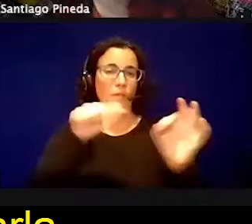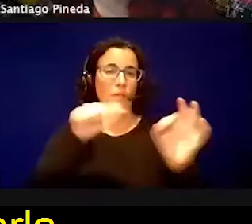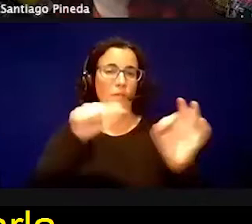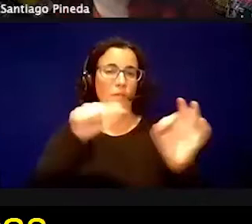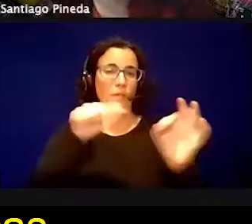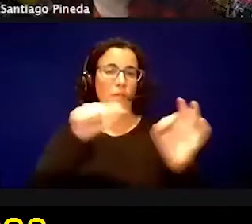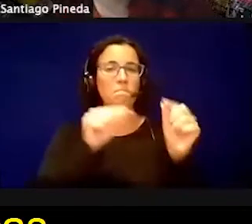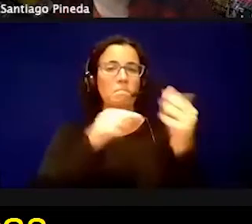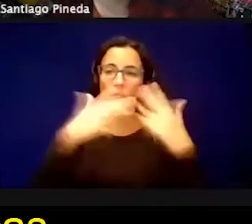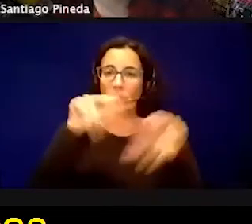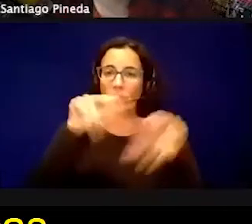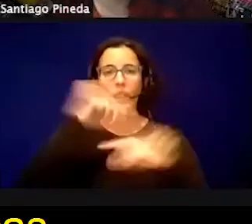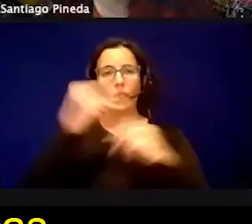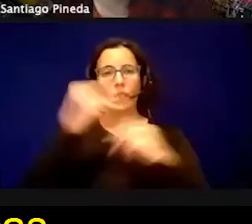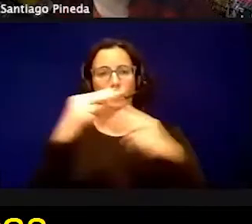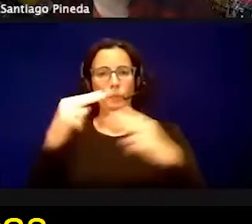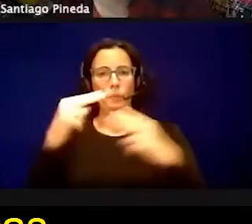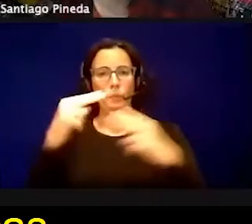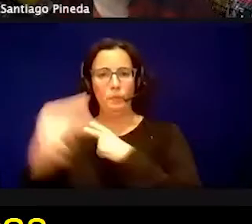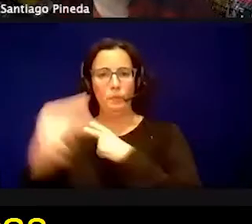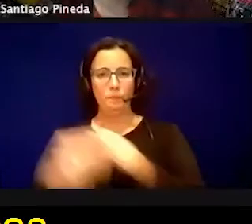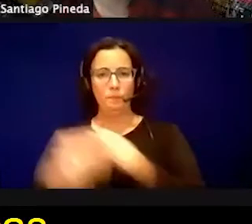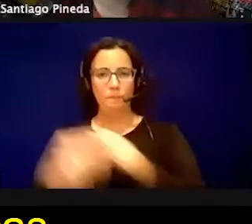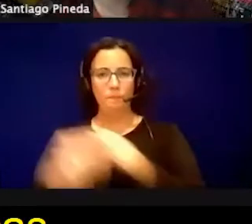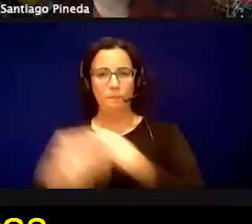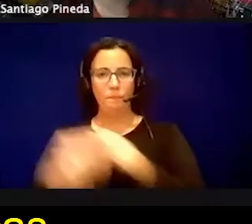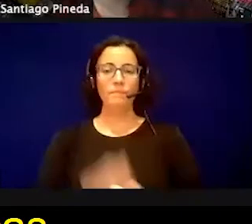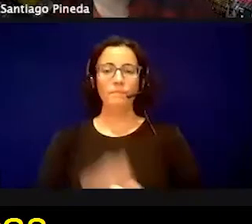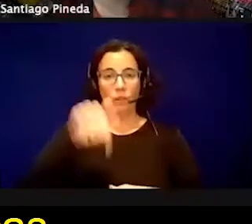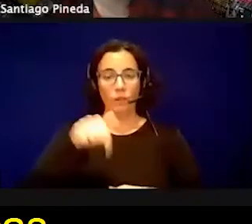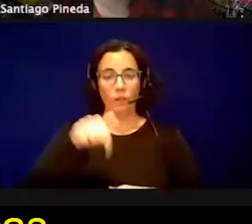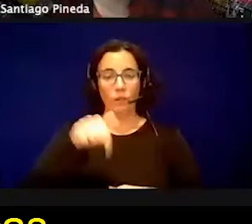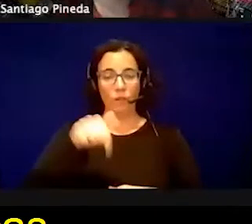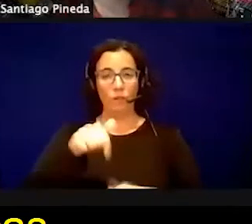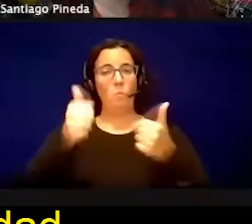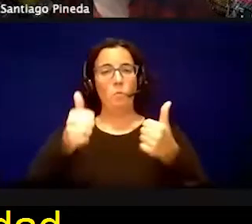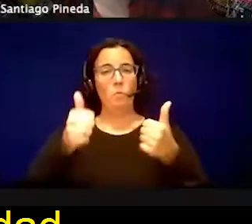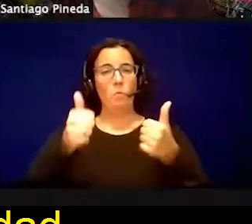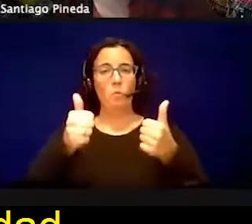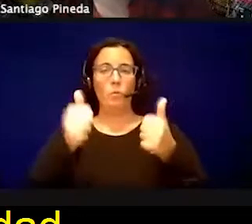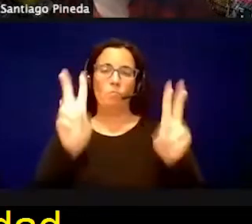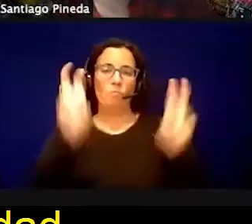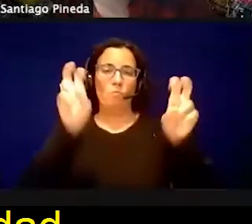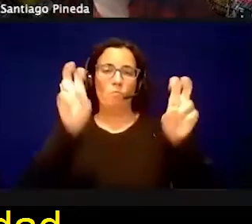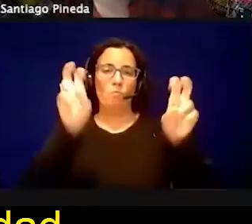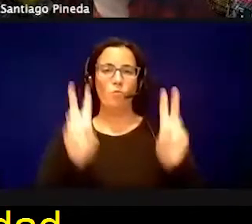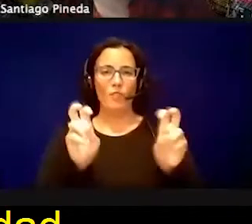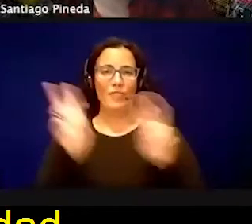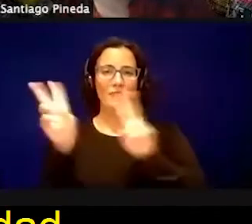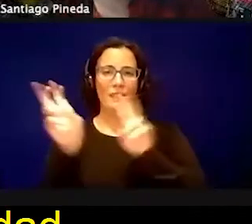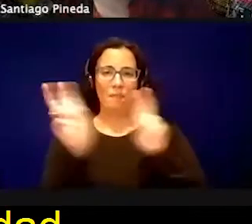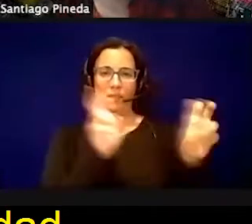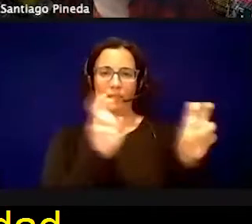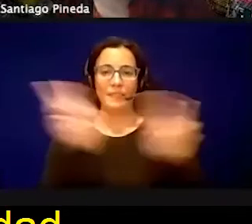¿no? Hoy empezamos un nuevo bloque de temáticas relacionadas directamente con